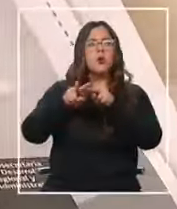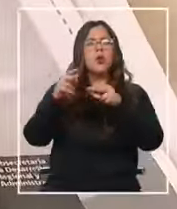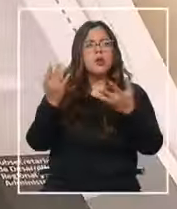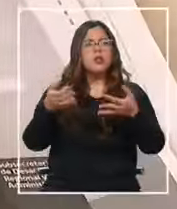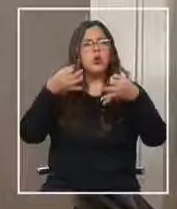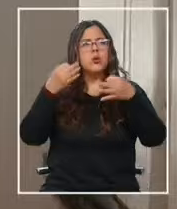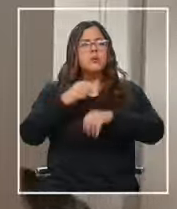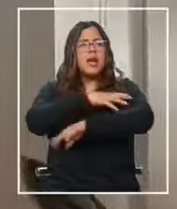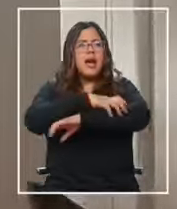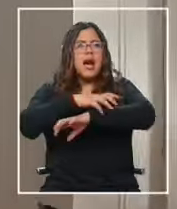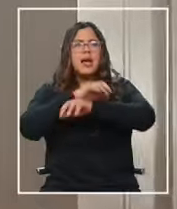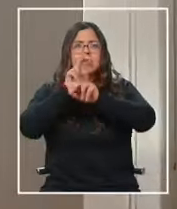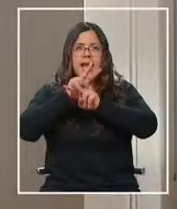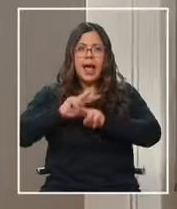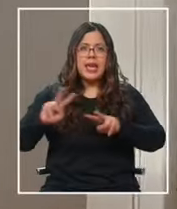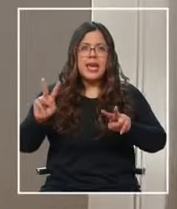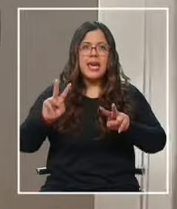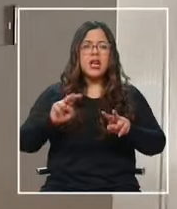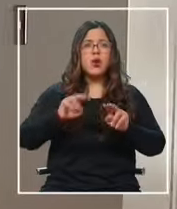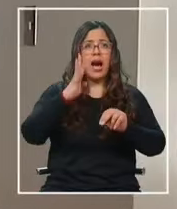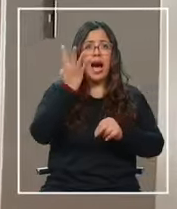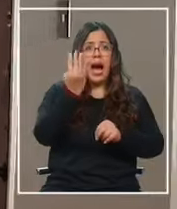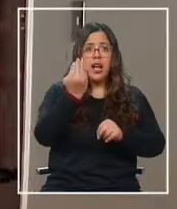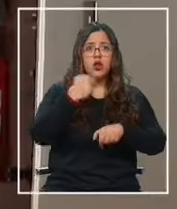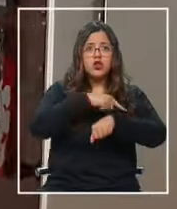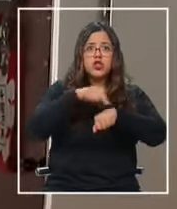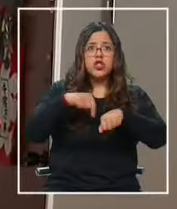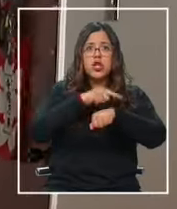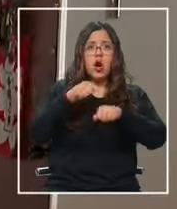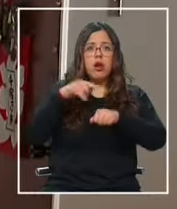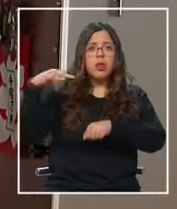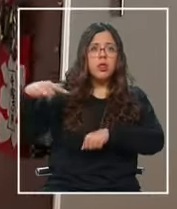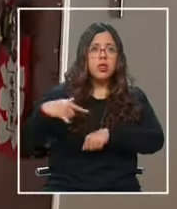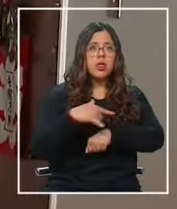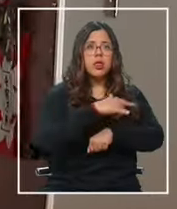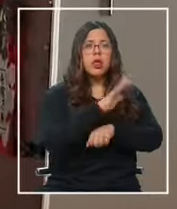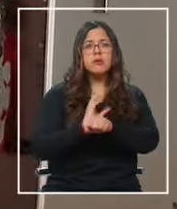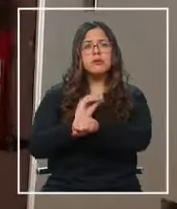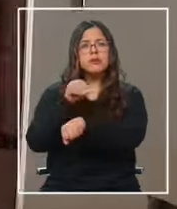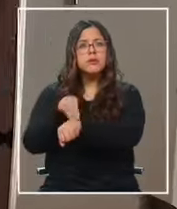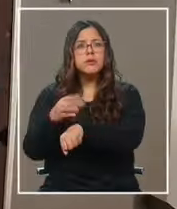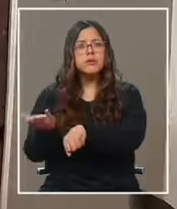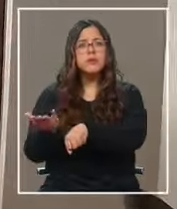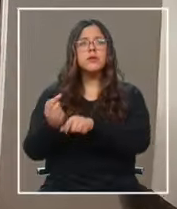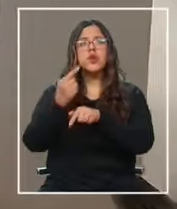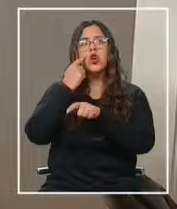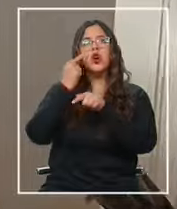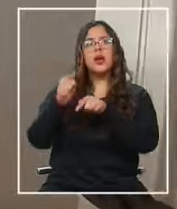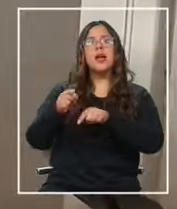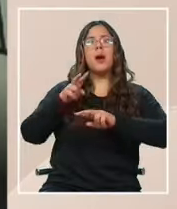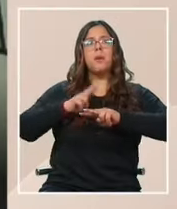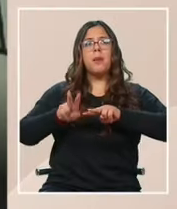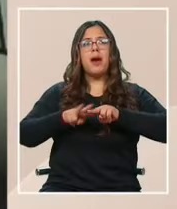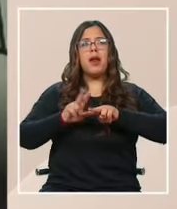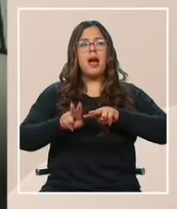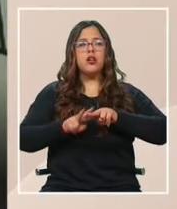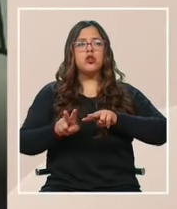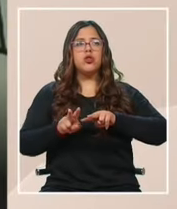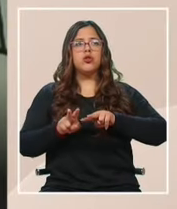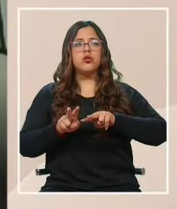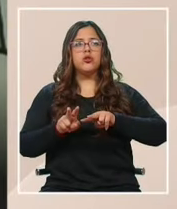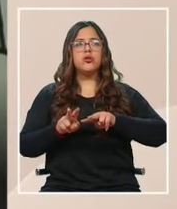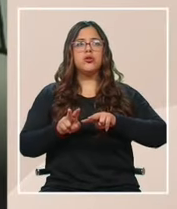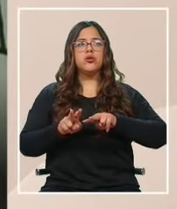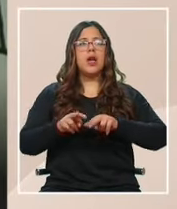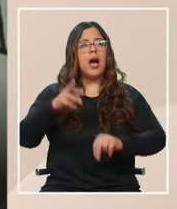para mantener a su gata tranquila por más de 14 horas y qué recomiendan los expertos. Tenemos que ir preparándolos, acostumbrándolos